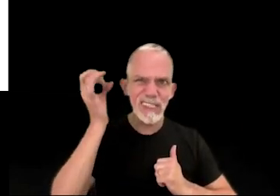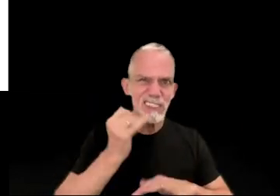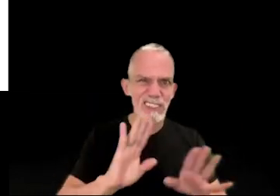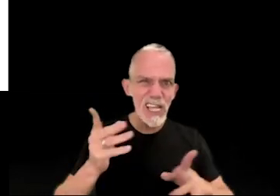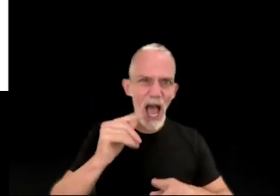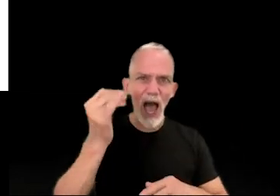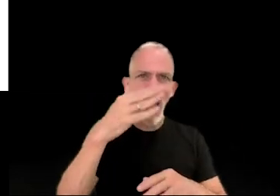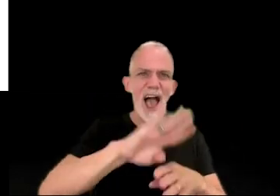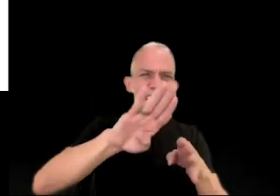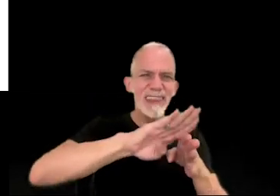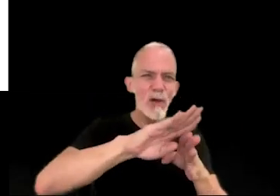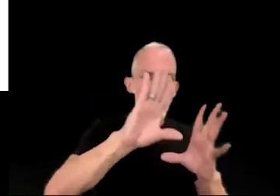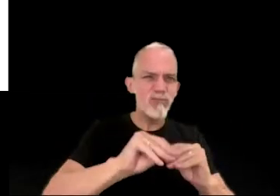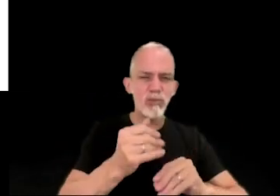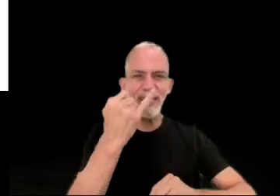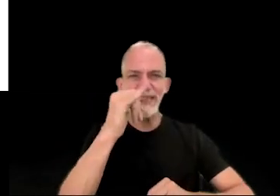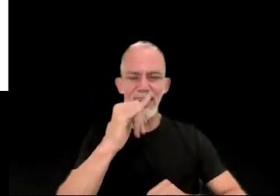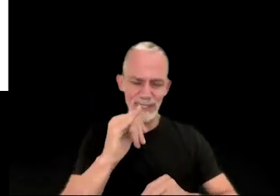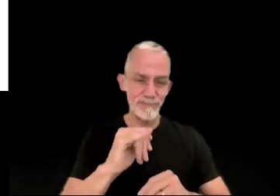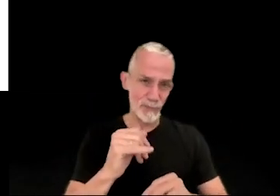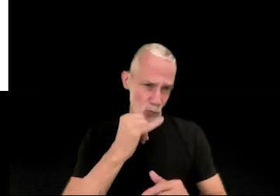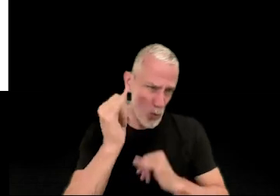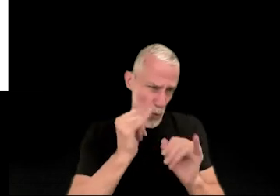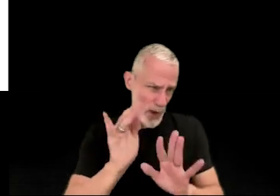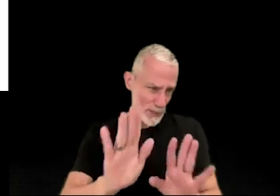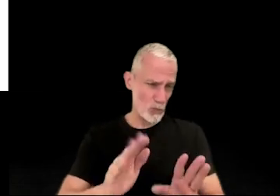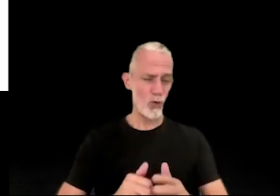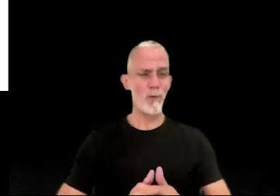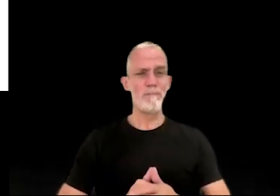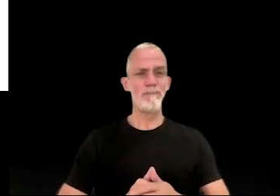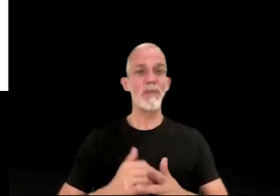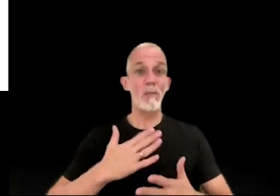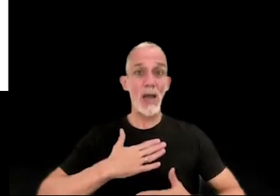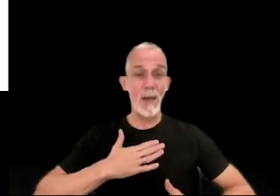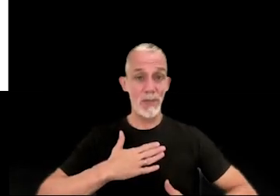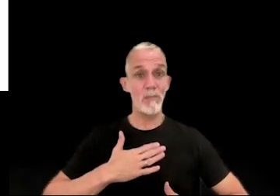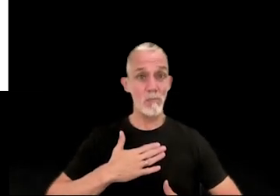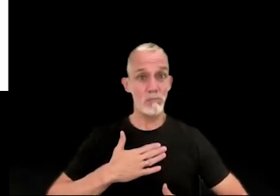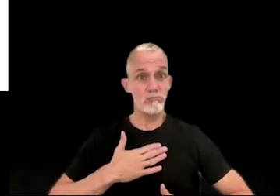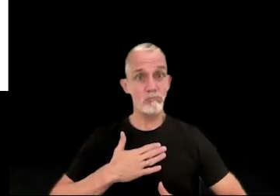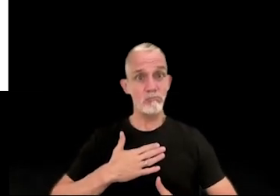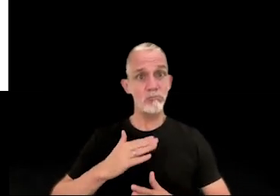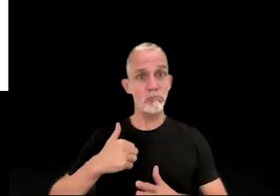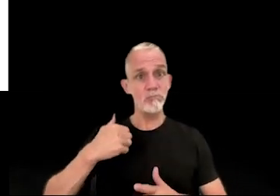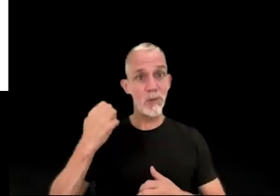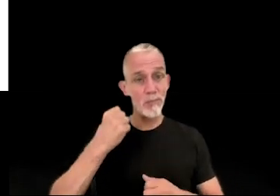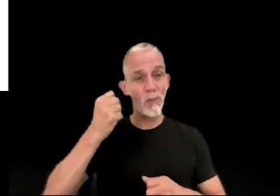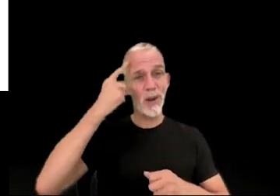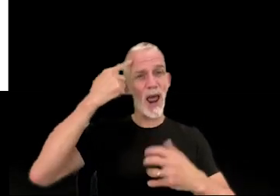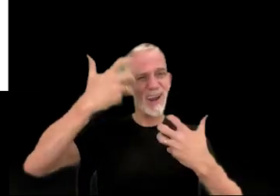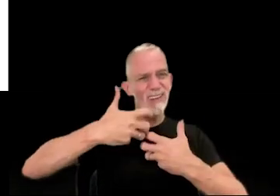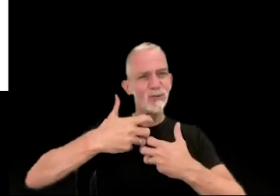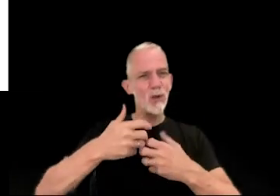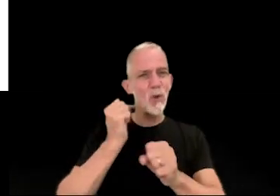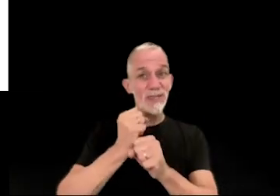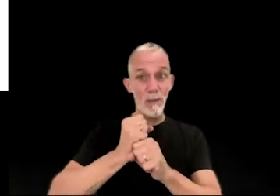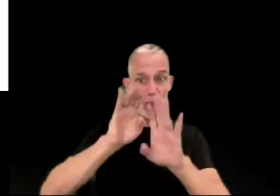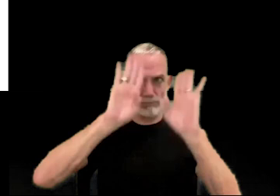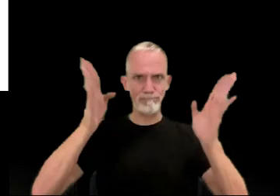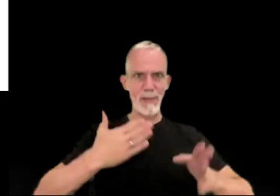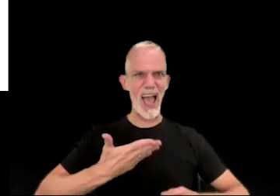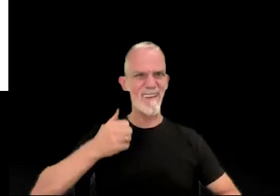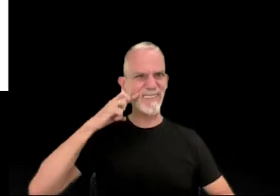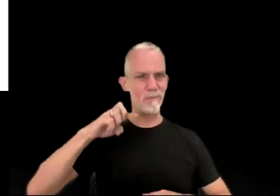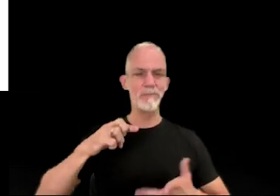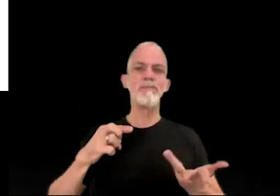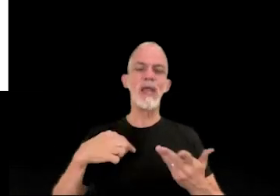yo un día les comparto esto porque a mí me sirve mucho para reflexionar sobre las tareas del organismo, ¿no? Nosotros dentro del